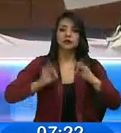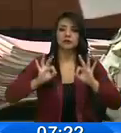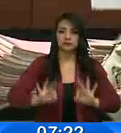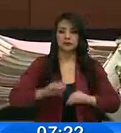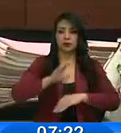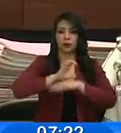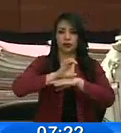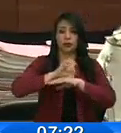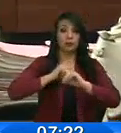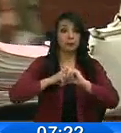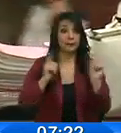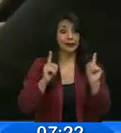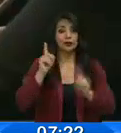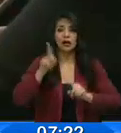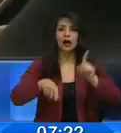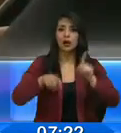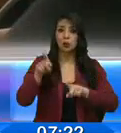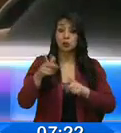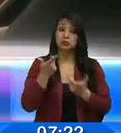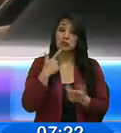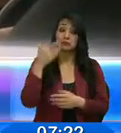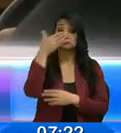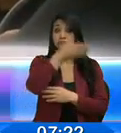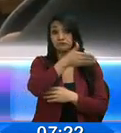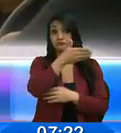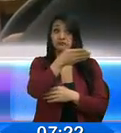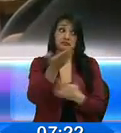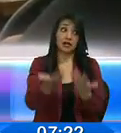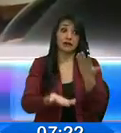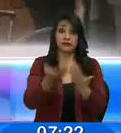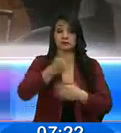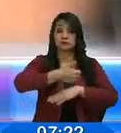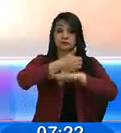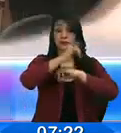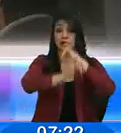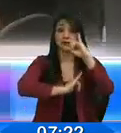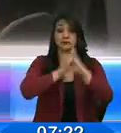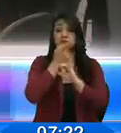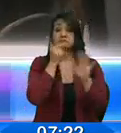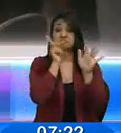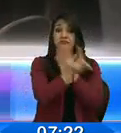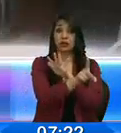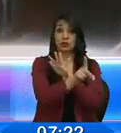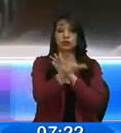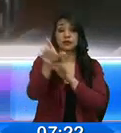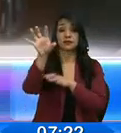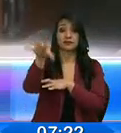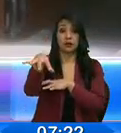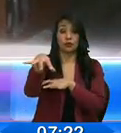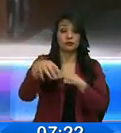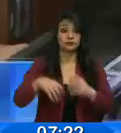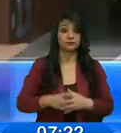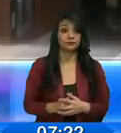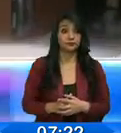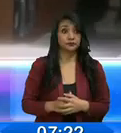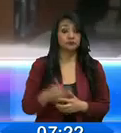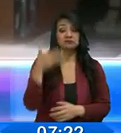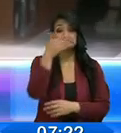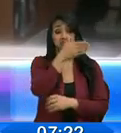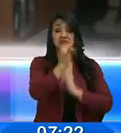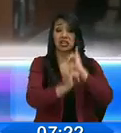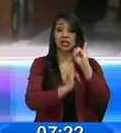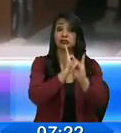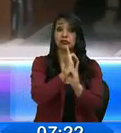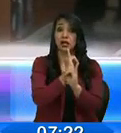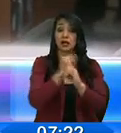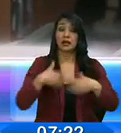Sin embargo, algunos no descartan con acudir a instancias internacionales para demandar al Estado ecuatoriano. Analizar para acudir a instancias